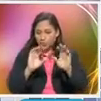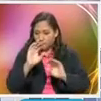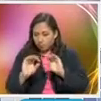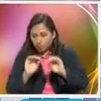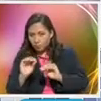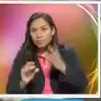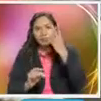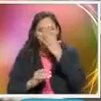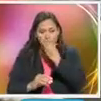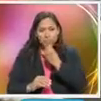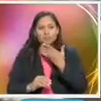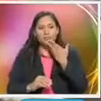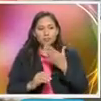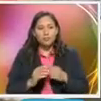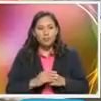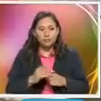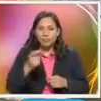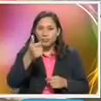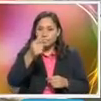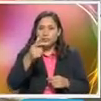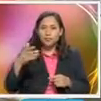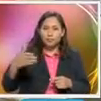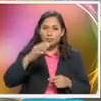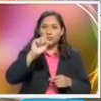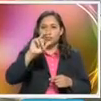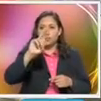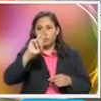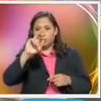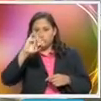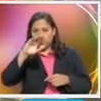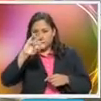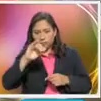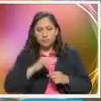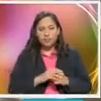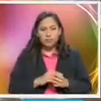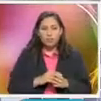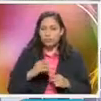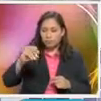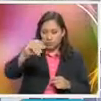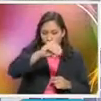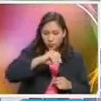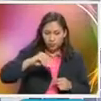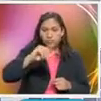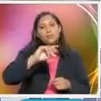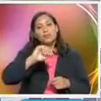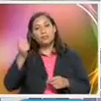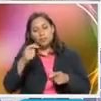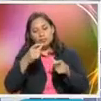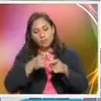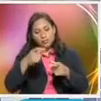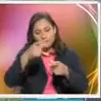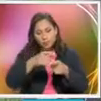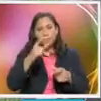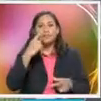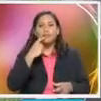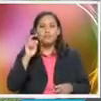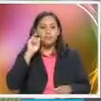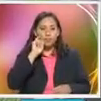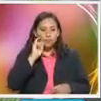que quede bonito. Vamos a ponerle Muy bien. un poquito de surimi, Hecho. ¿sí? Dos lados. Vamos a poner otra rebanada de jitomate, Muy